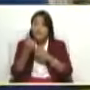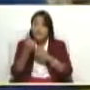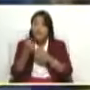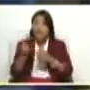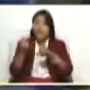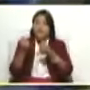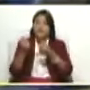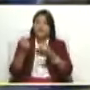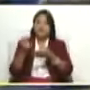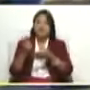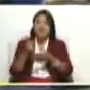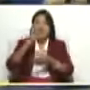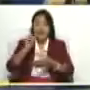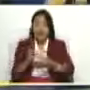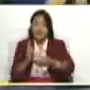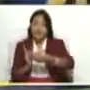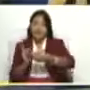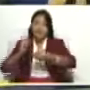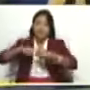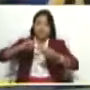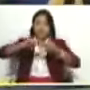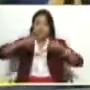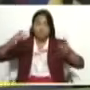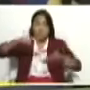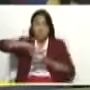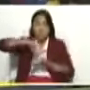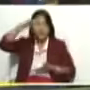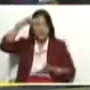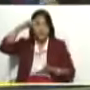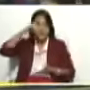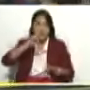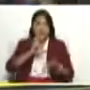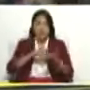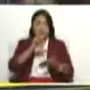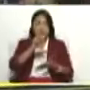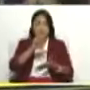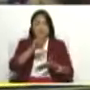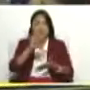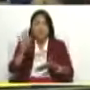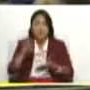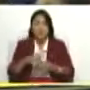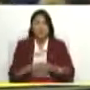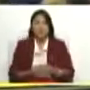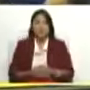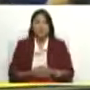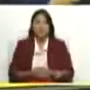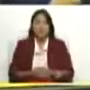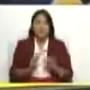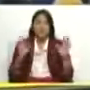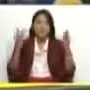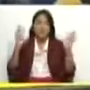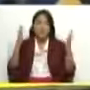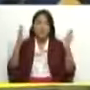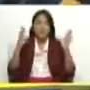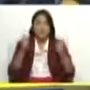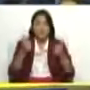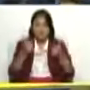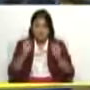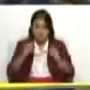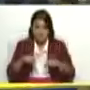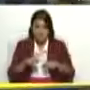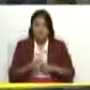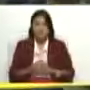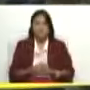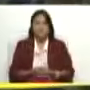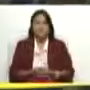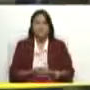clasificación tenemos que verlos en París 20 24 Ah va no